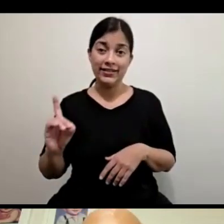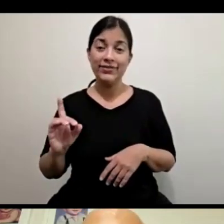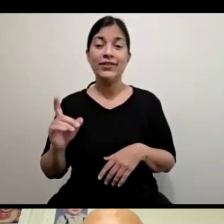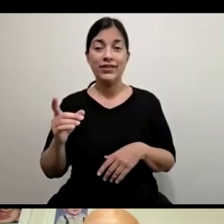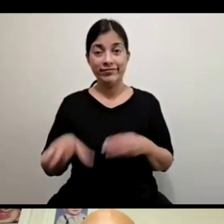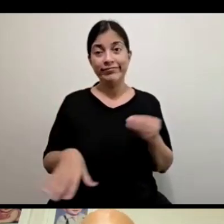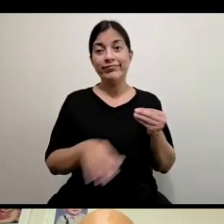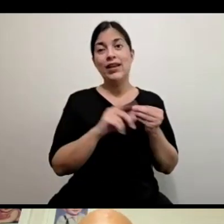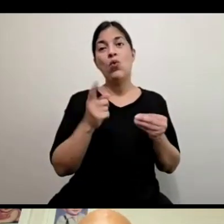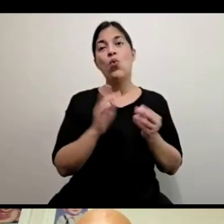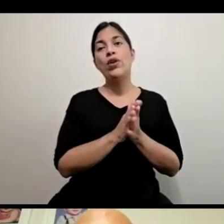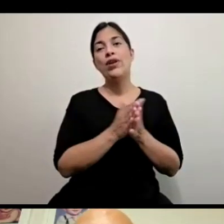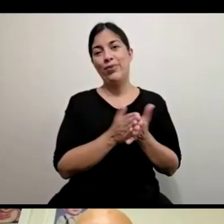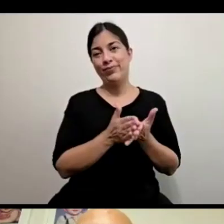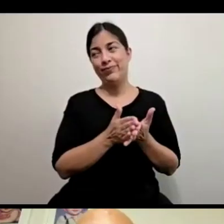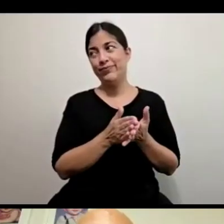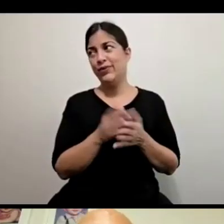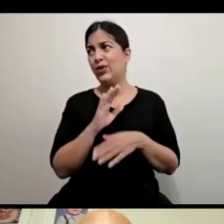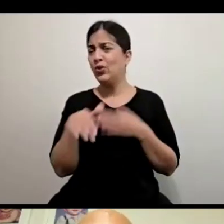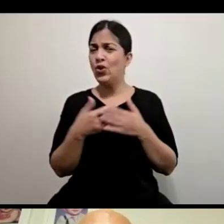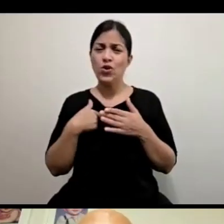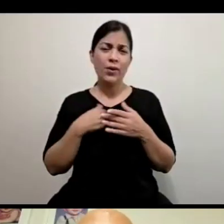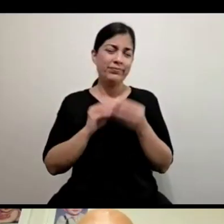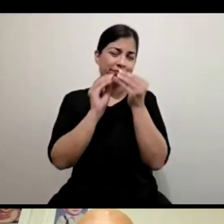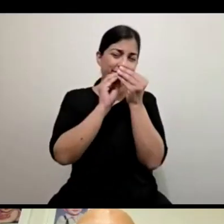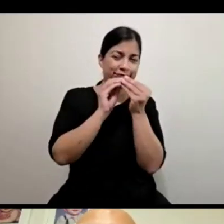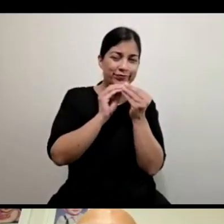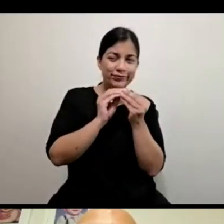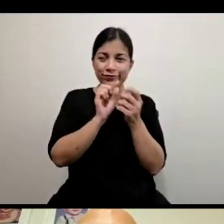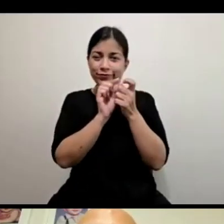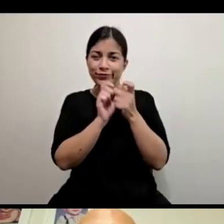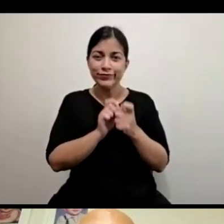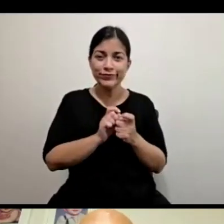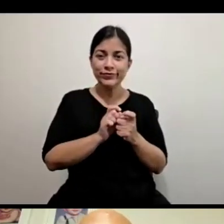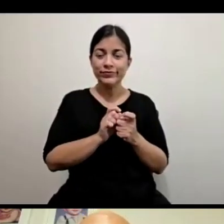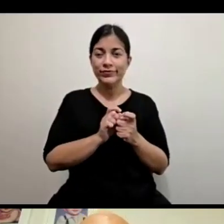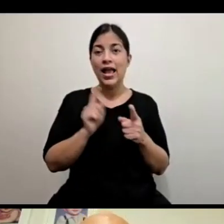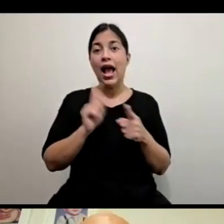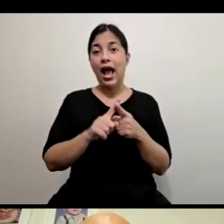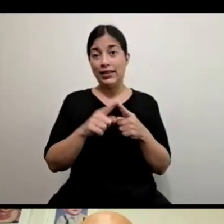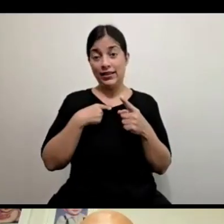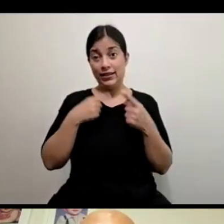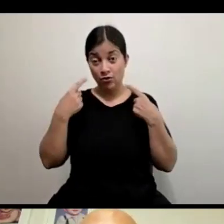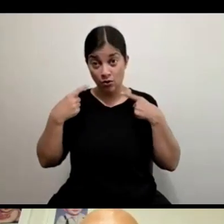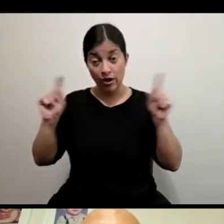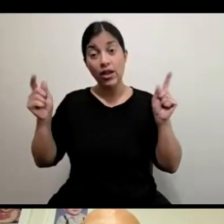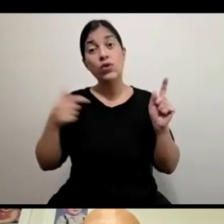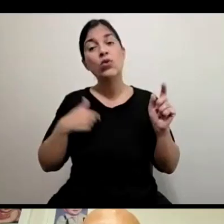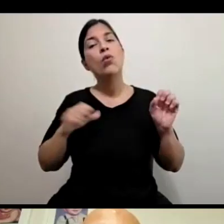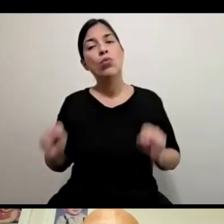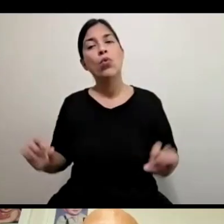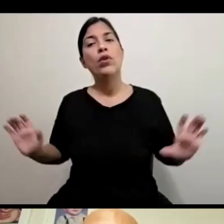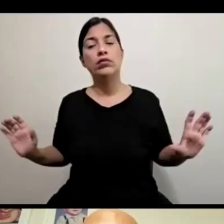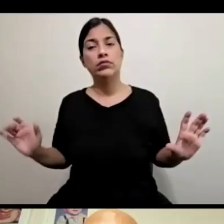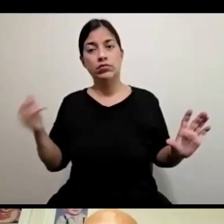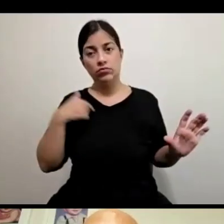que cogí todo eso y empecé a retocar y a ir almacenando y creando archivos hasta que logré los que pude, los que estaban salvables,